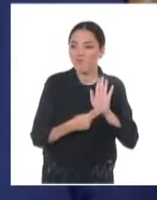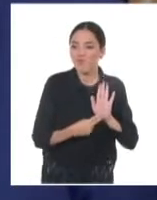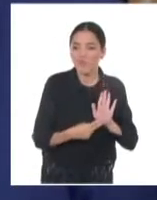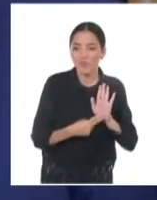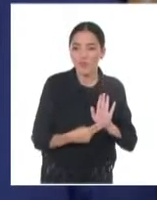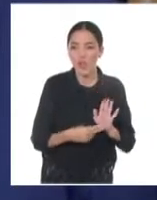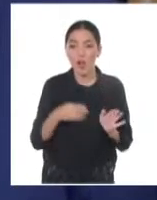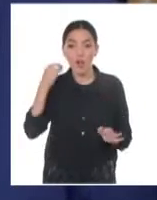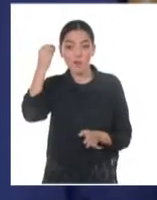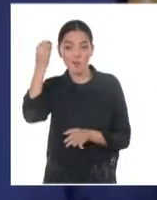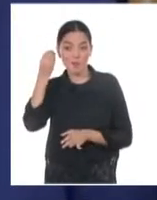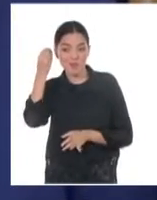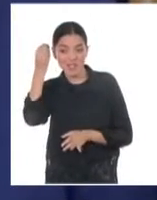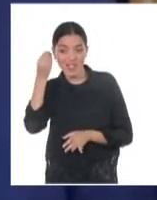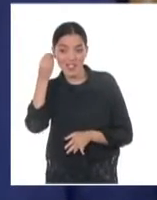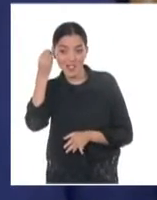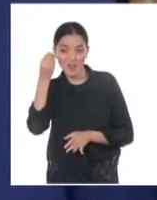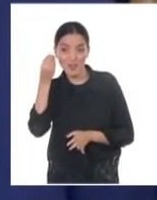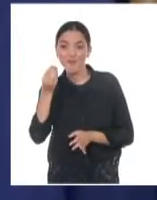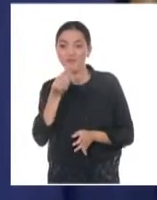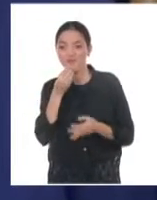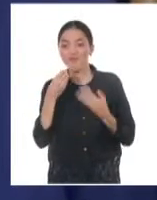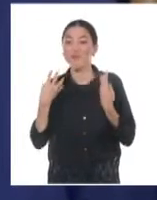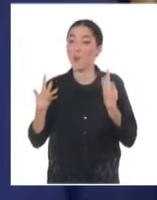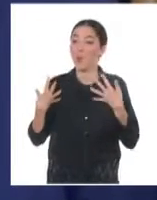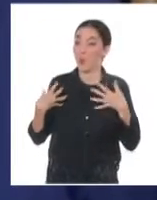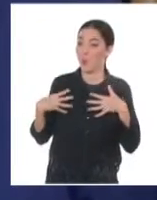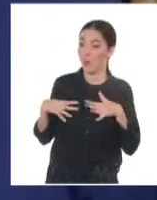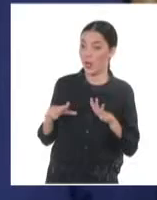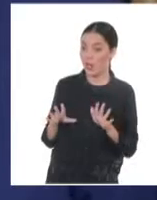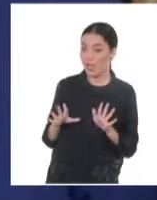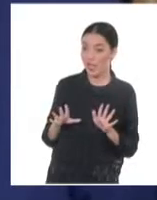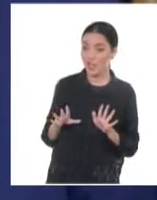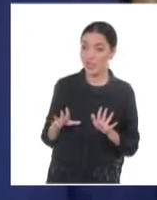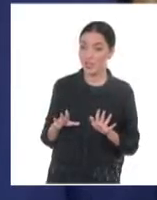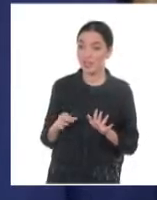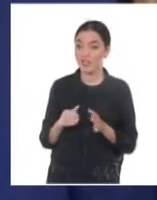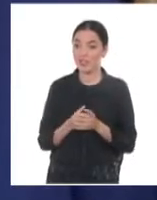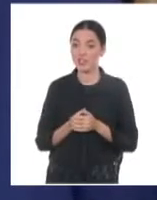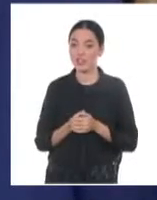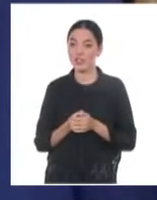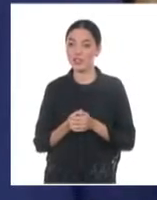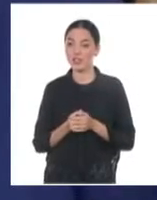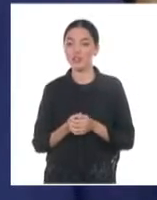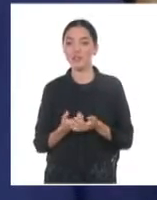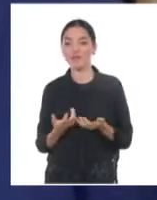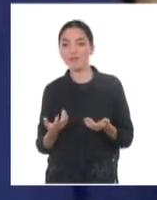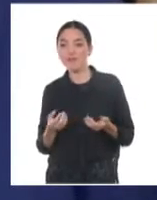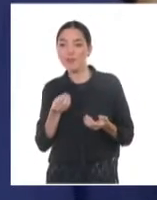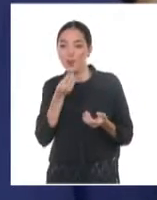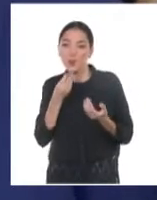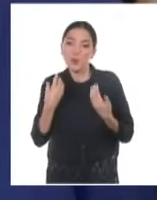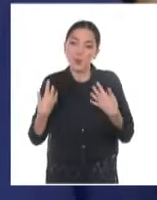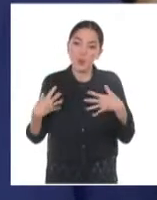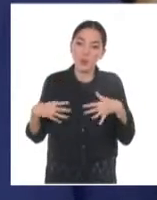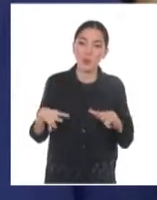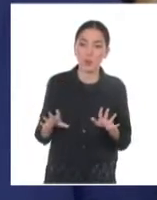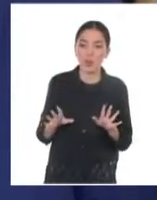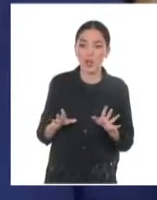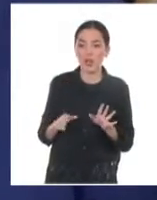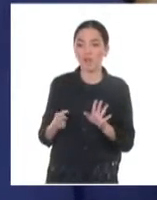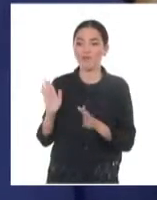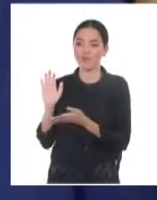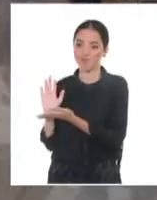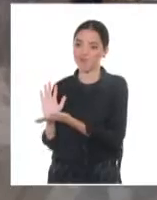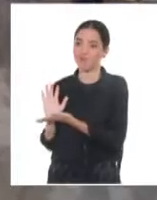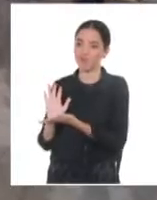existen todas las pautas desde el punto de vista, las premisas para obtener ese Premio Nacional